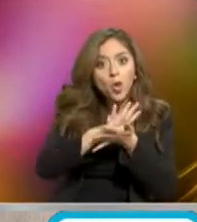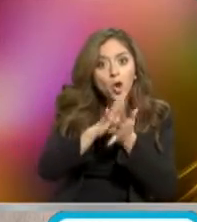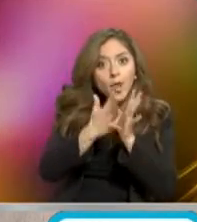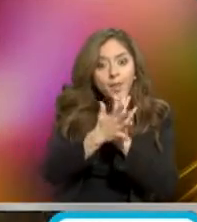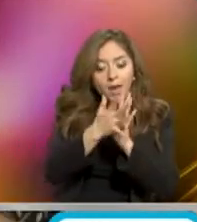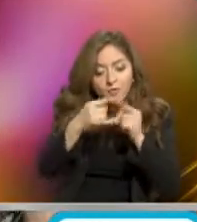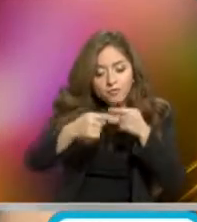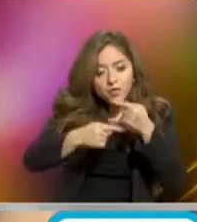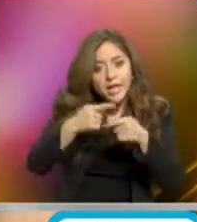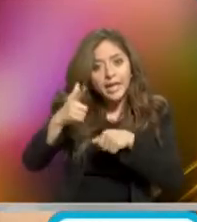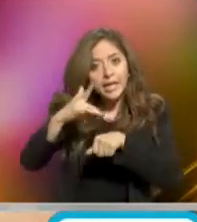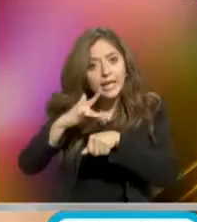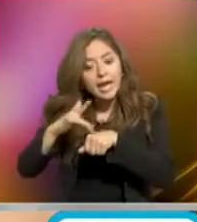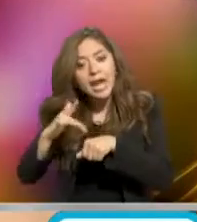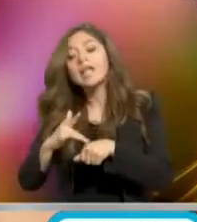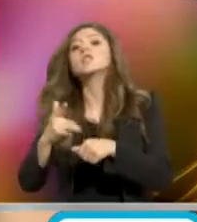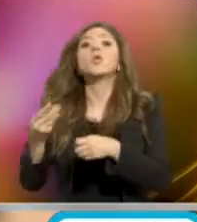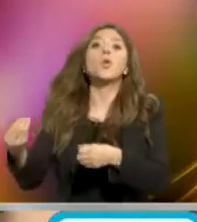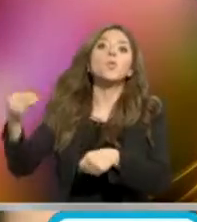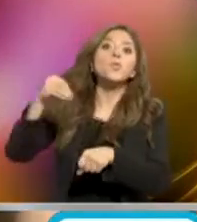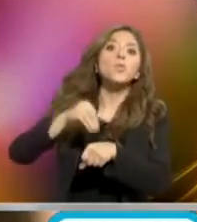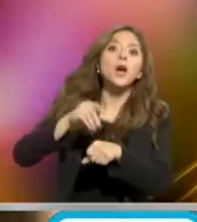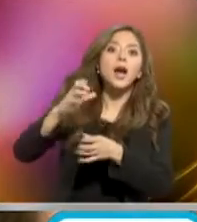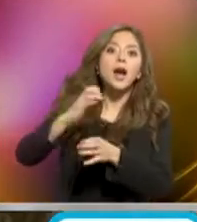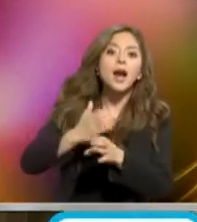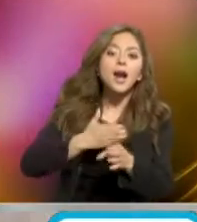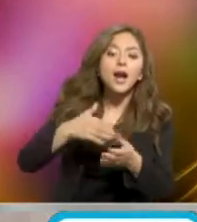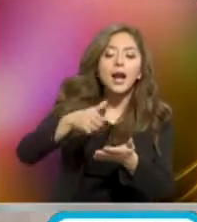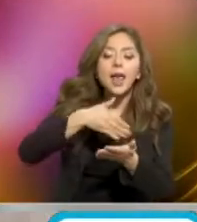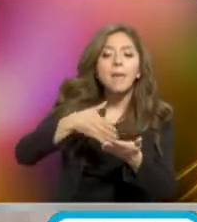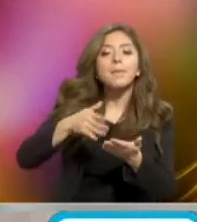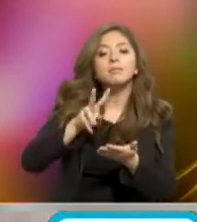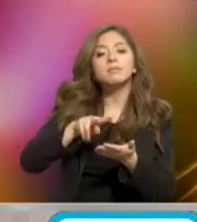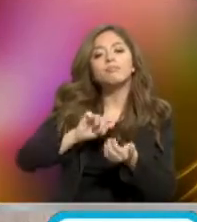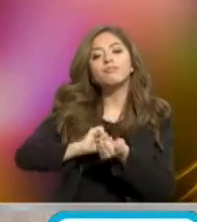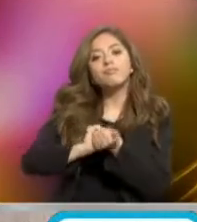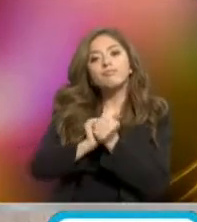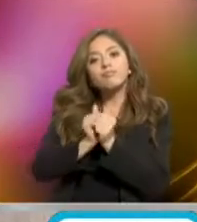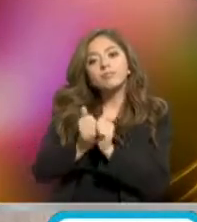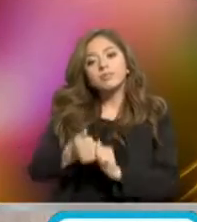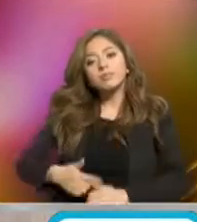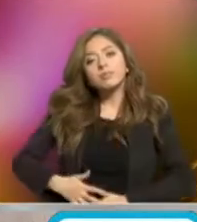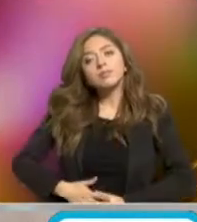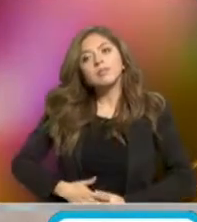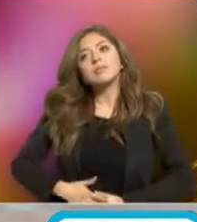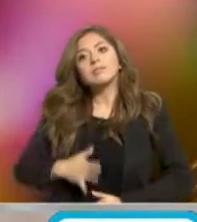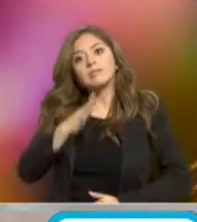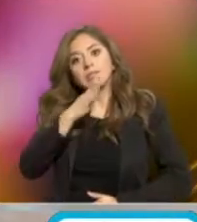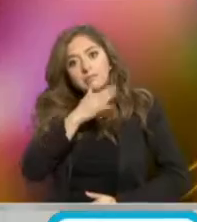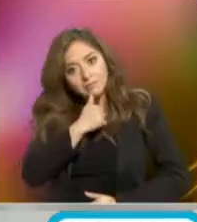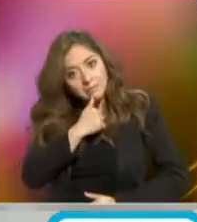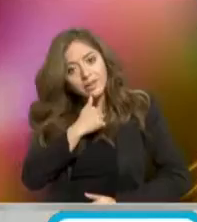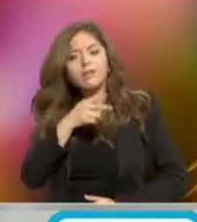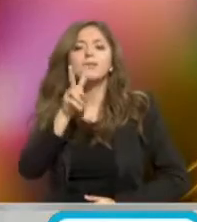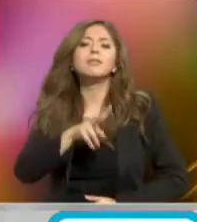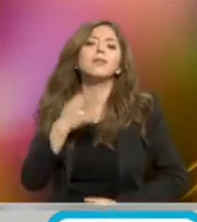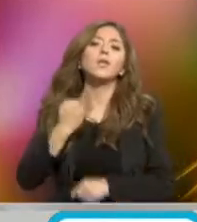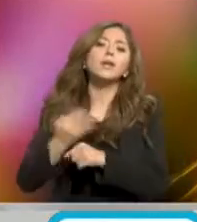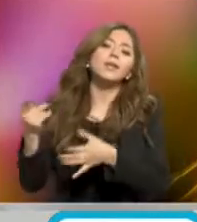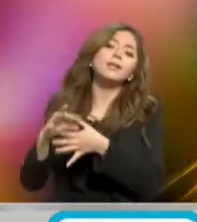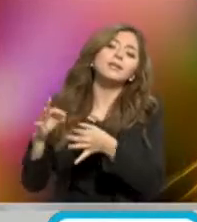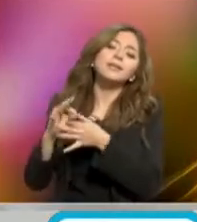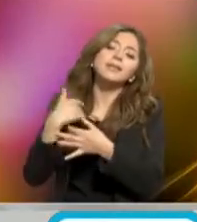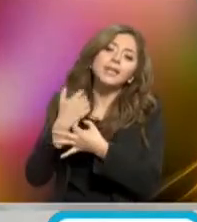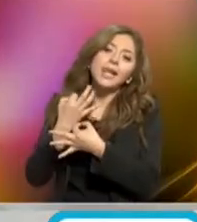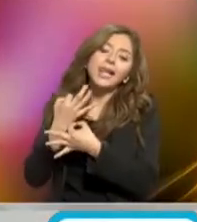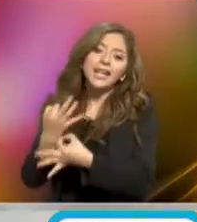fritas con queso, con crema, y bueno, es una terrible indigestión. Uy, Y sí ya se nos me está hacen abriendo subir el de peso. apetito. Oye, cuéntanos, Bueno. ¿cuáles son las opciones que nos traes hoy?